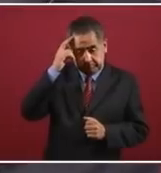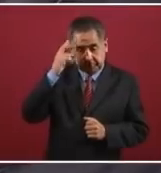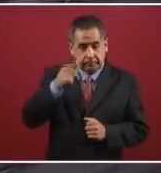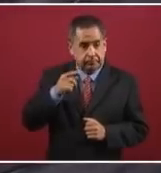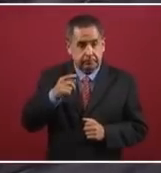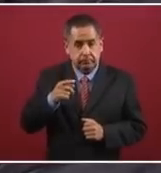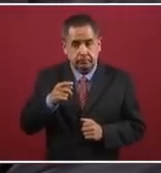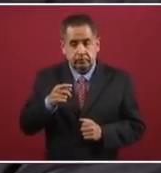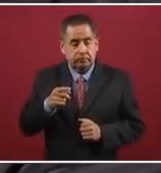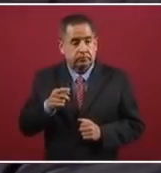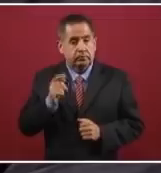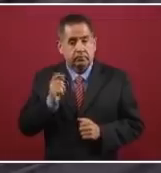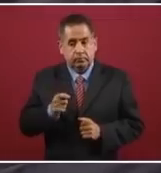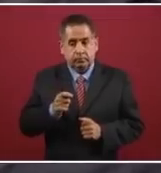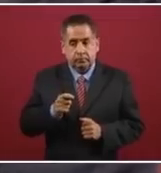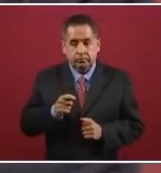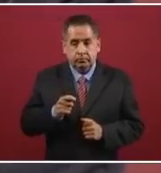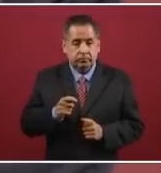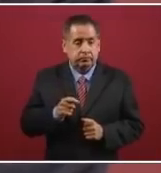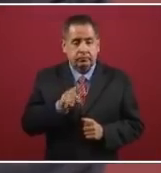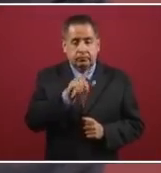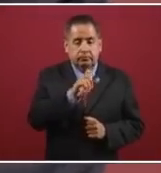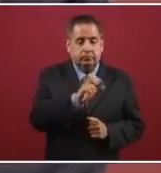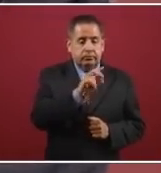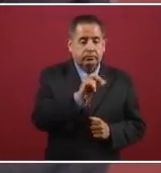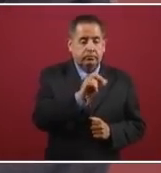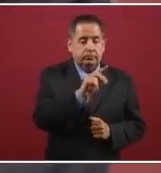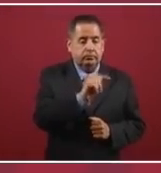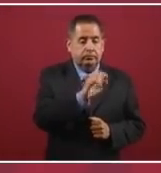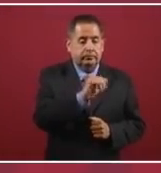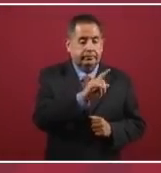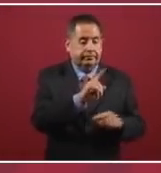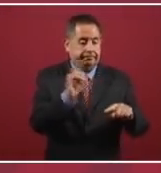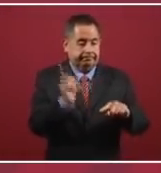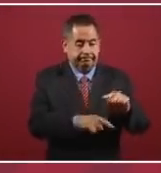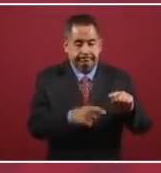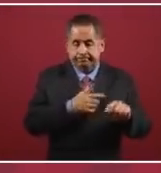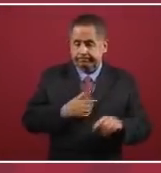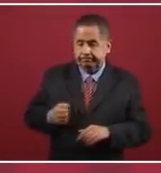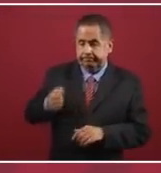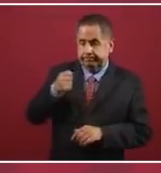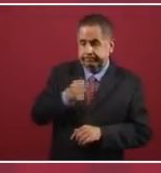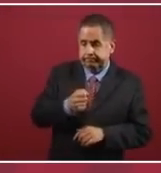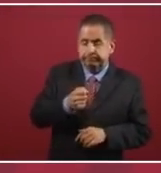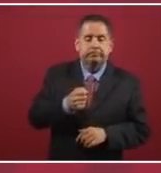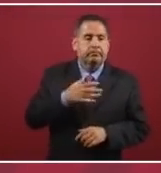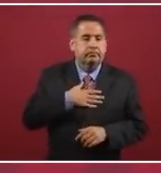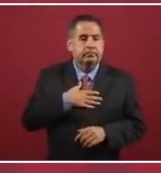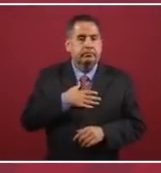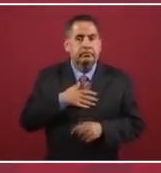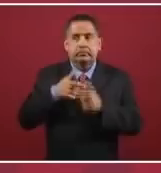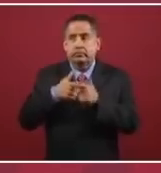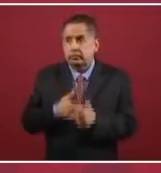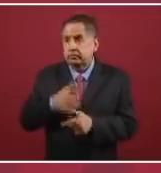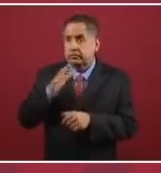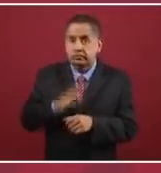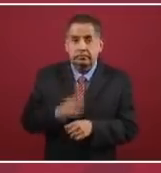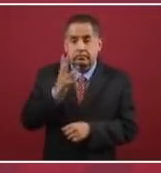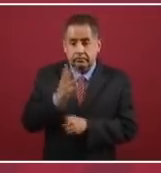al gobierno de Sebastián Lerdo de Tejada, pues no podía quedarse 4 años.